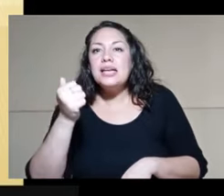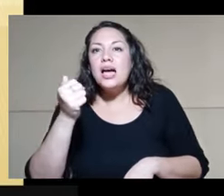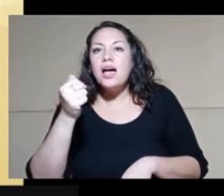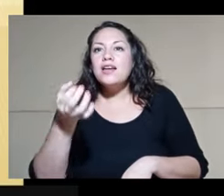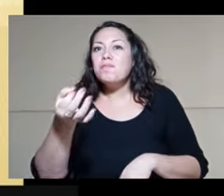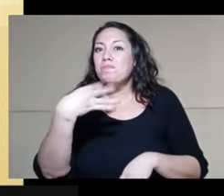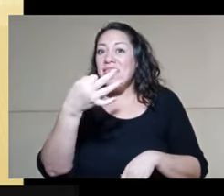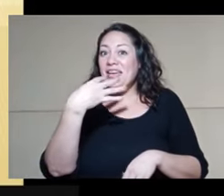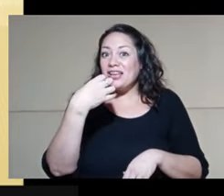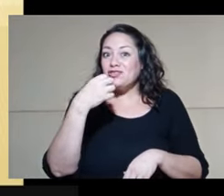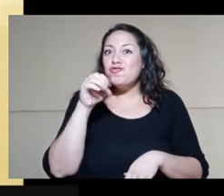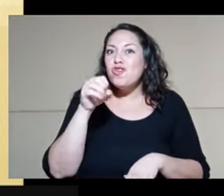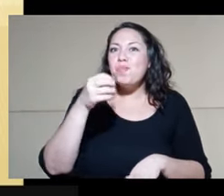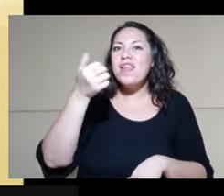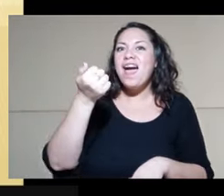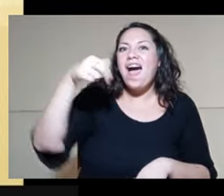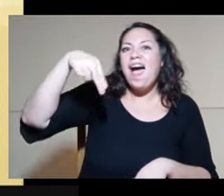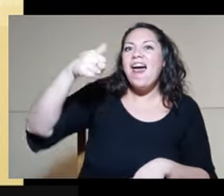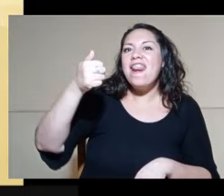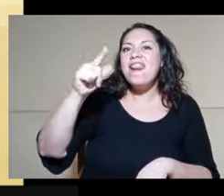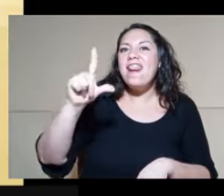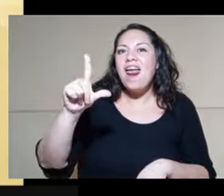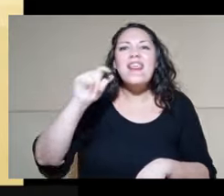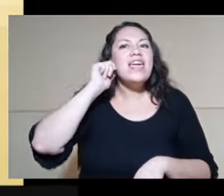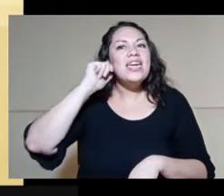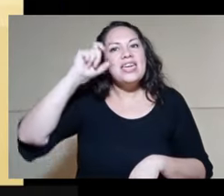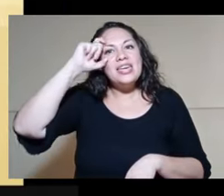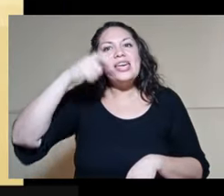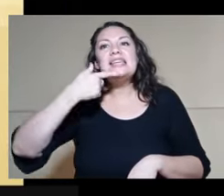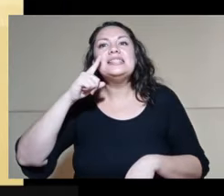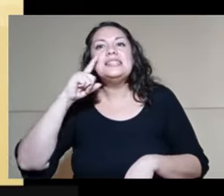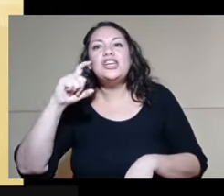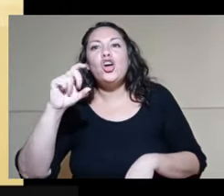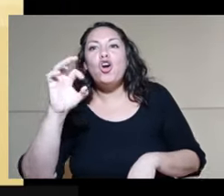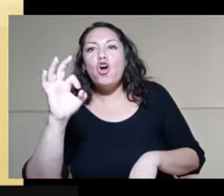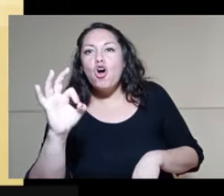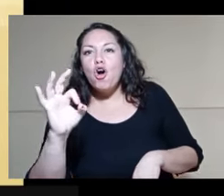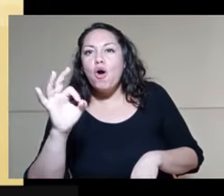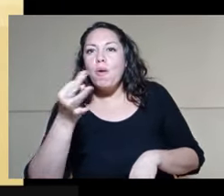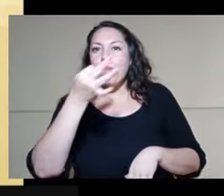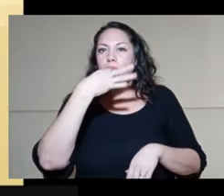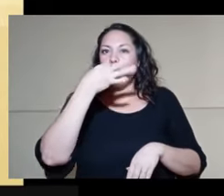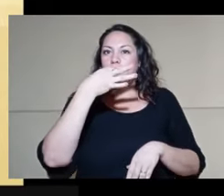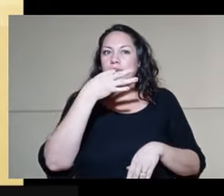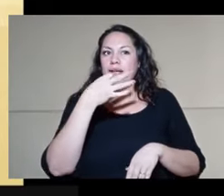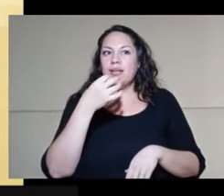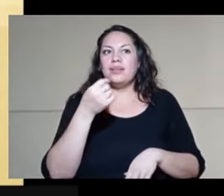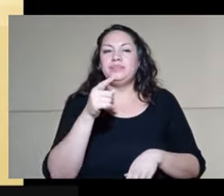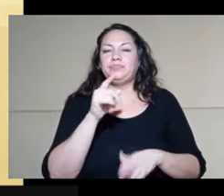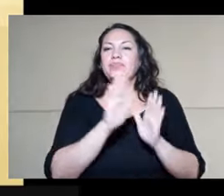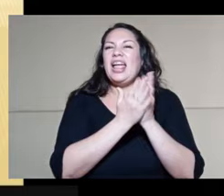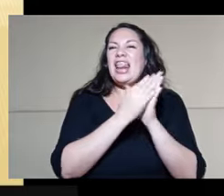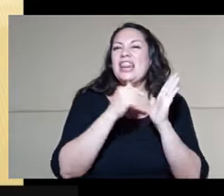nos tomamos analgésicos, para que no nos duela. ¿Ah? En las vías del dolor, ustedes las van a leer en el libro como las vías